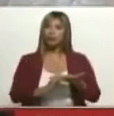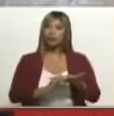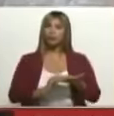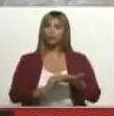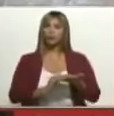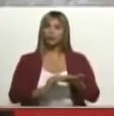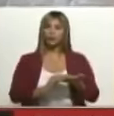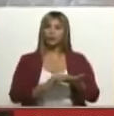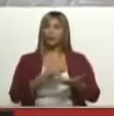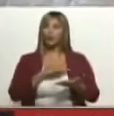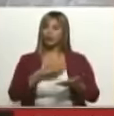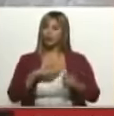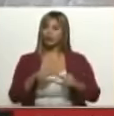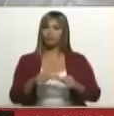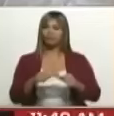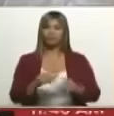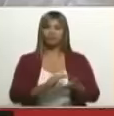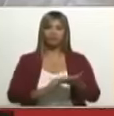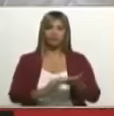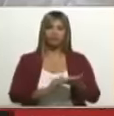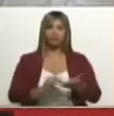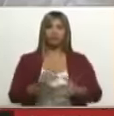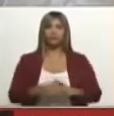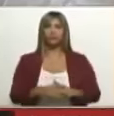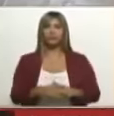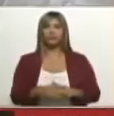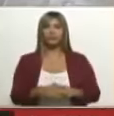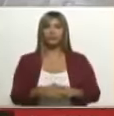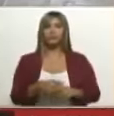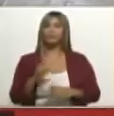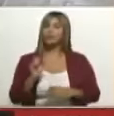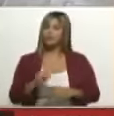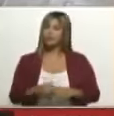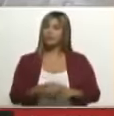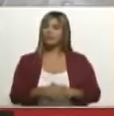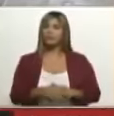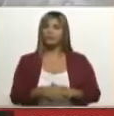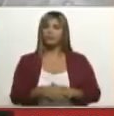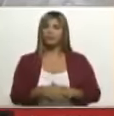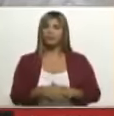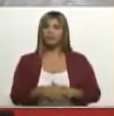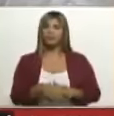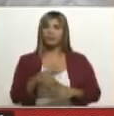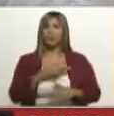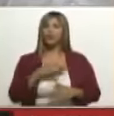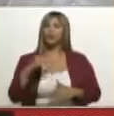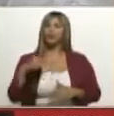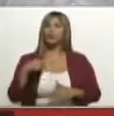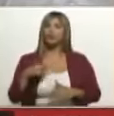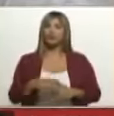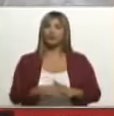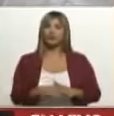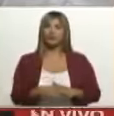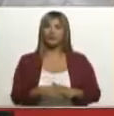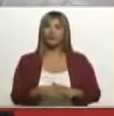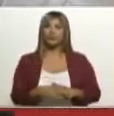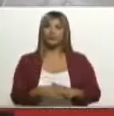mejorar. Y lo vamos a seguir haciendo. Por supuesto que sí. Nosotros